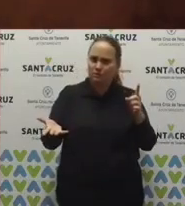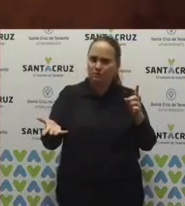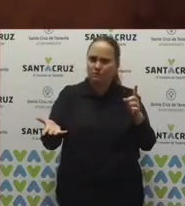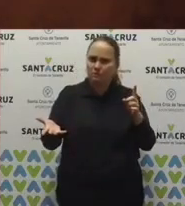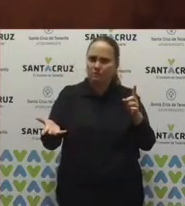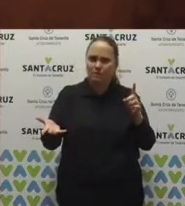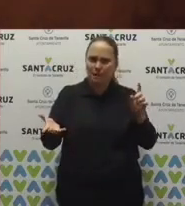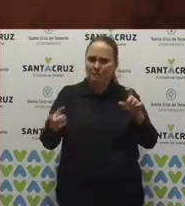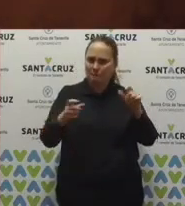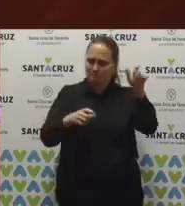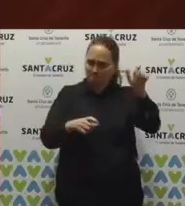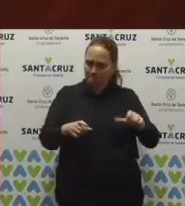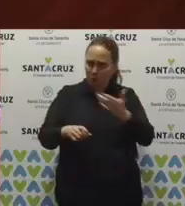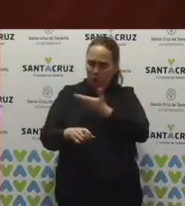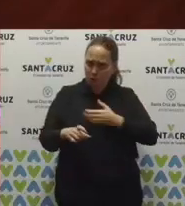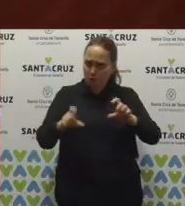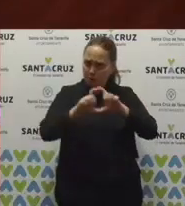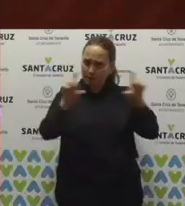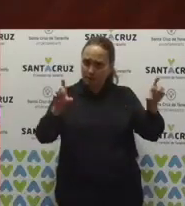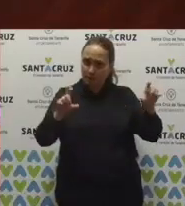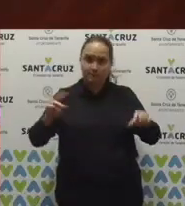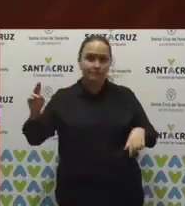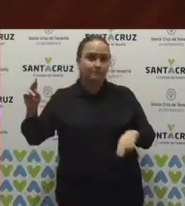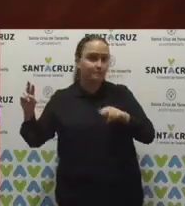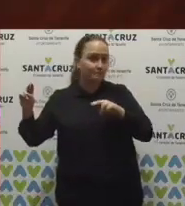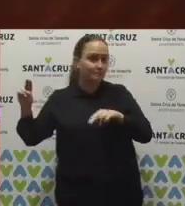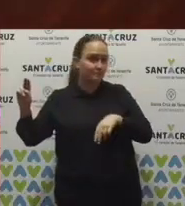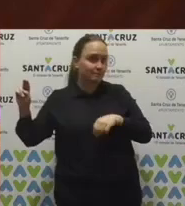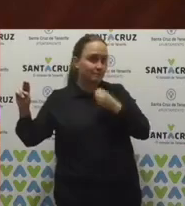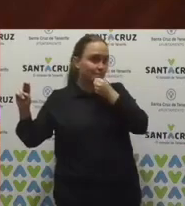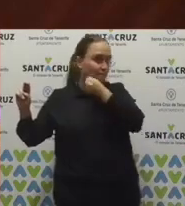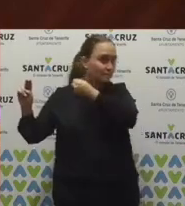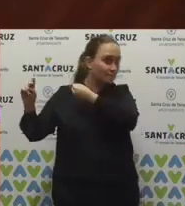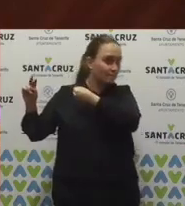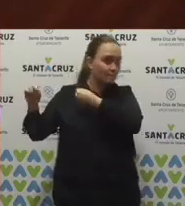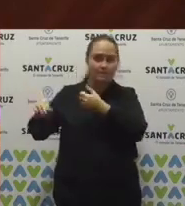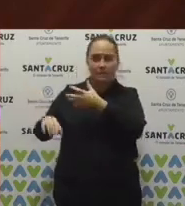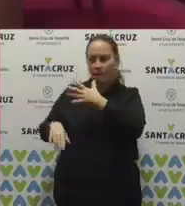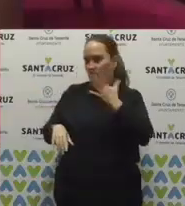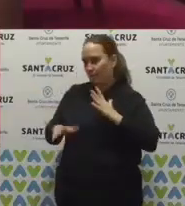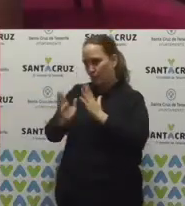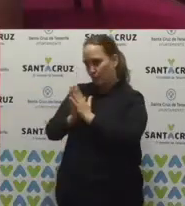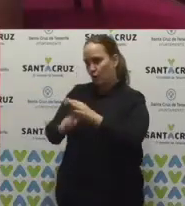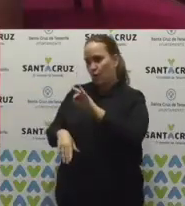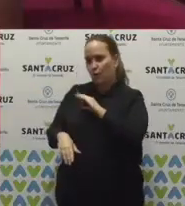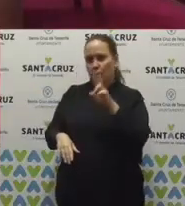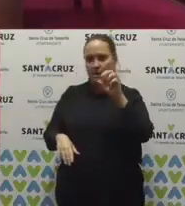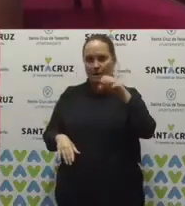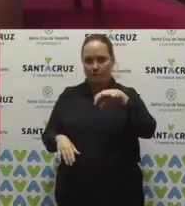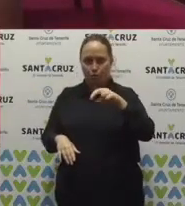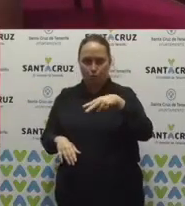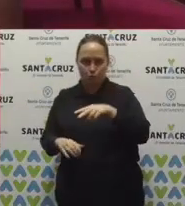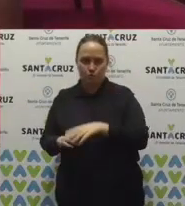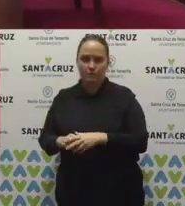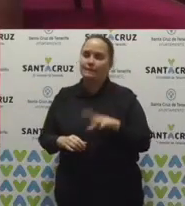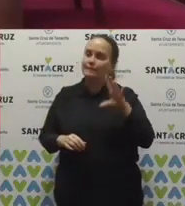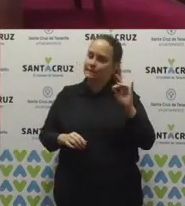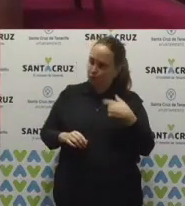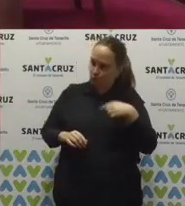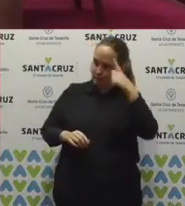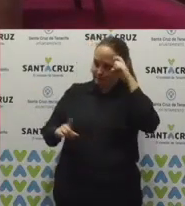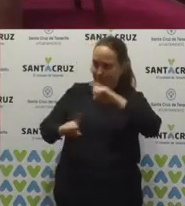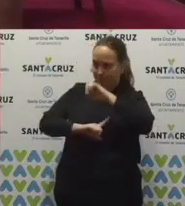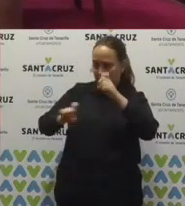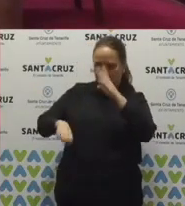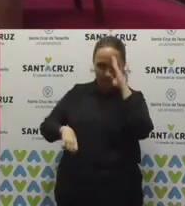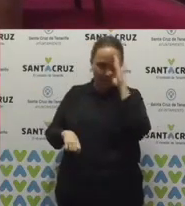un empresario ahora también ramón y yo sé que está haciendo alusión